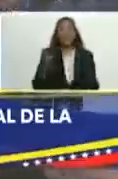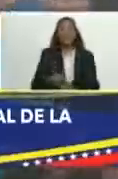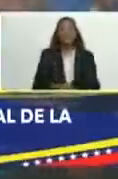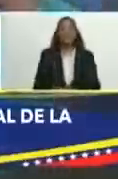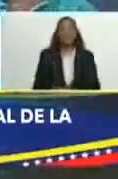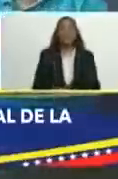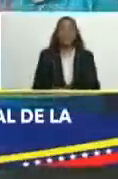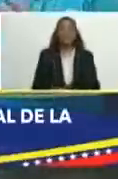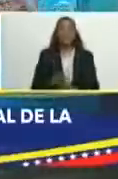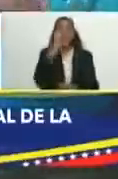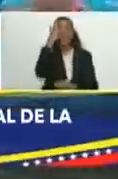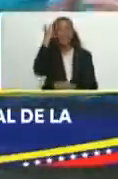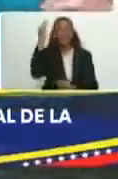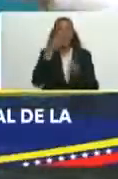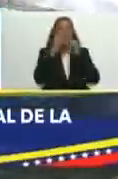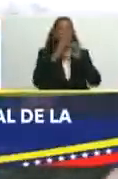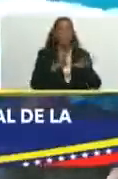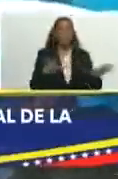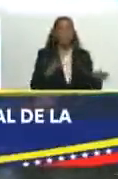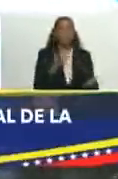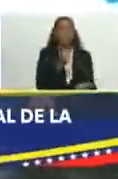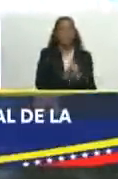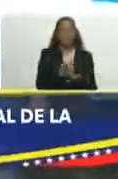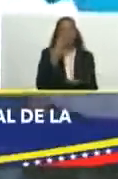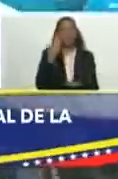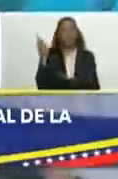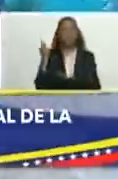Dios lo bendiga. Dale, dale. Métele, métele, métele.